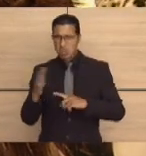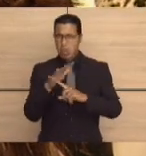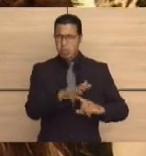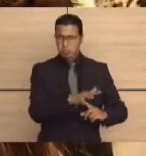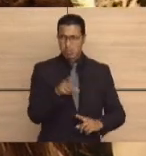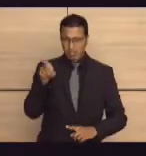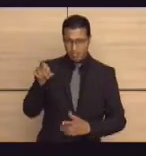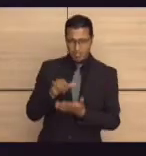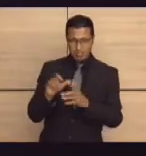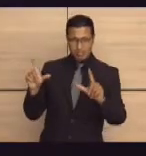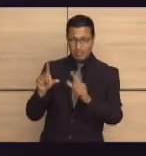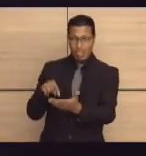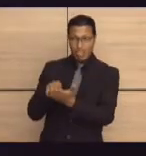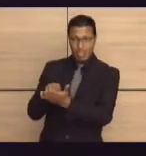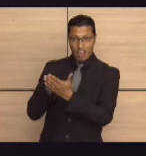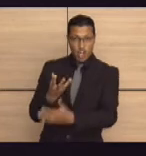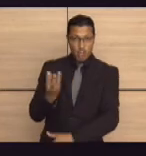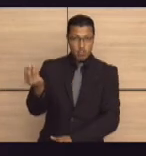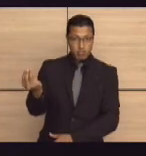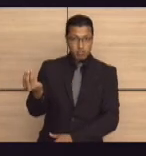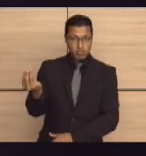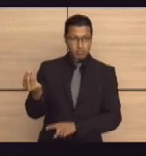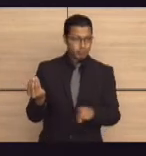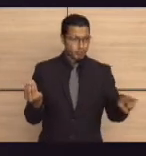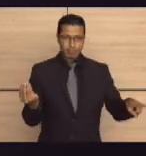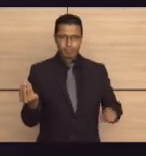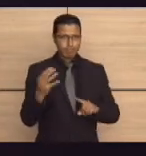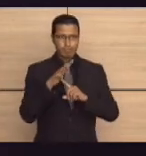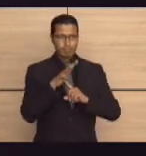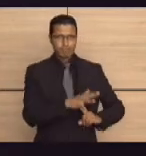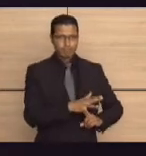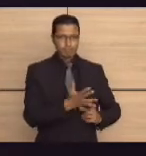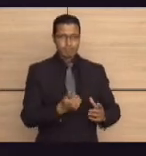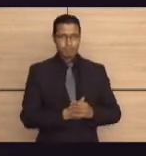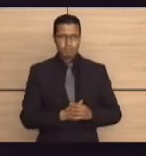relato exclusivo de un solo grupo que no incluye a los otros en su narrativa?